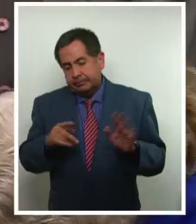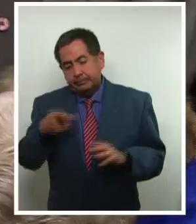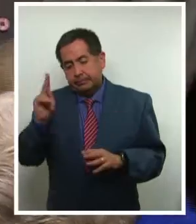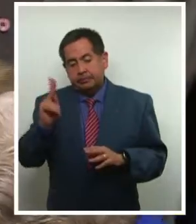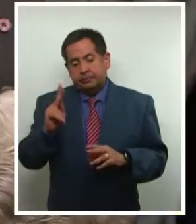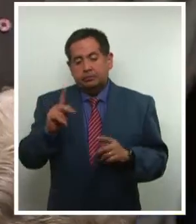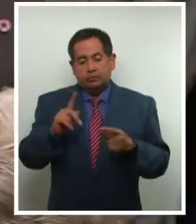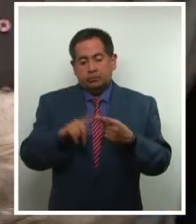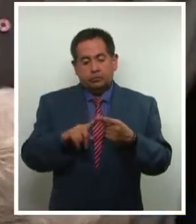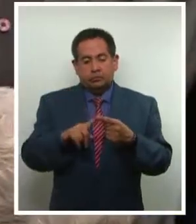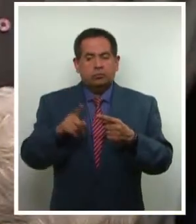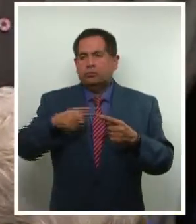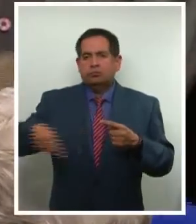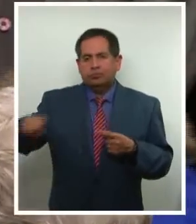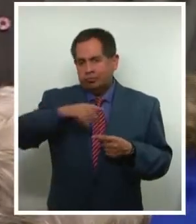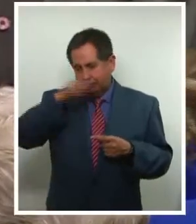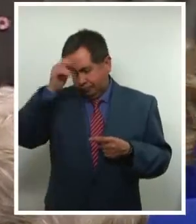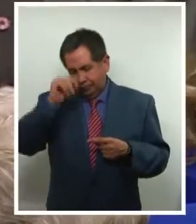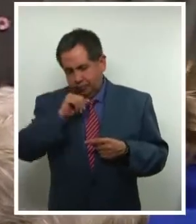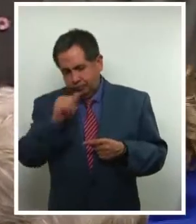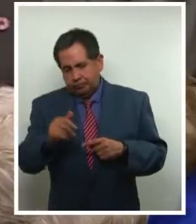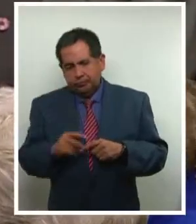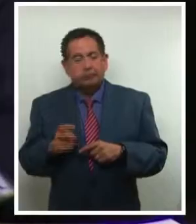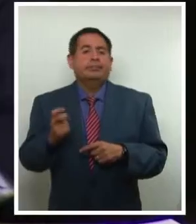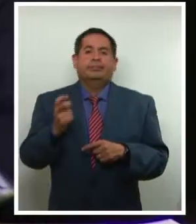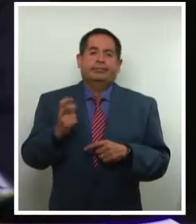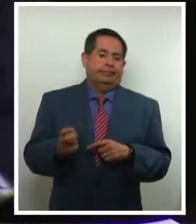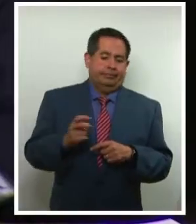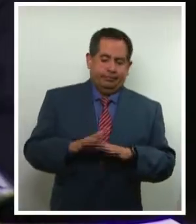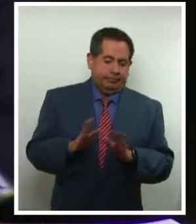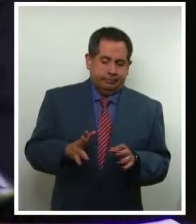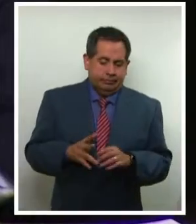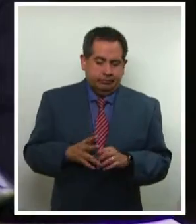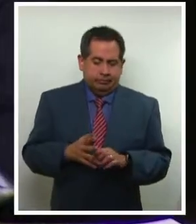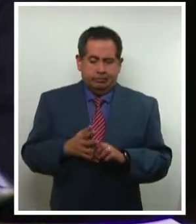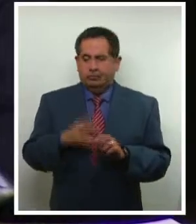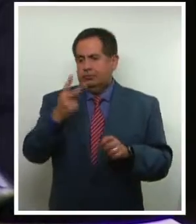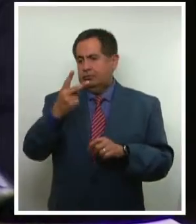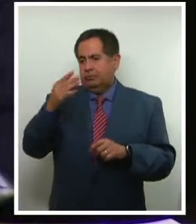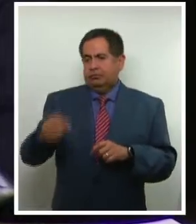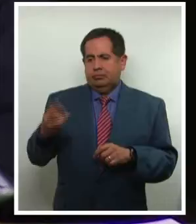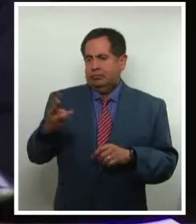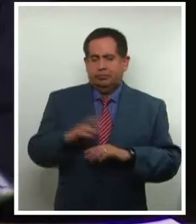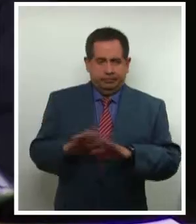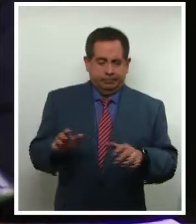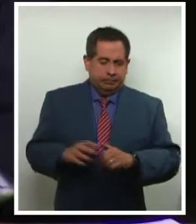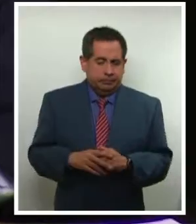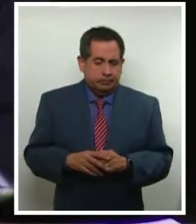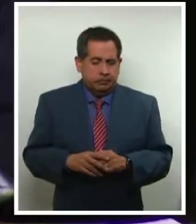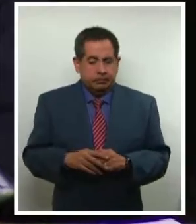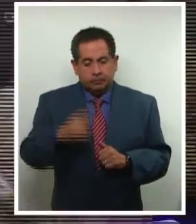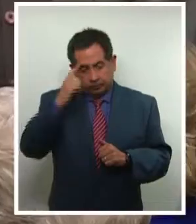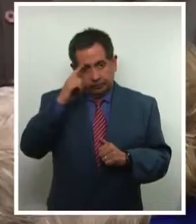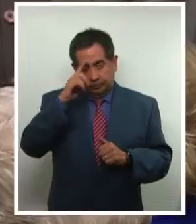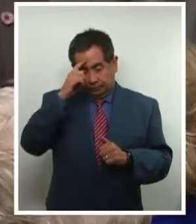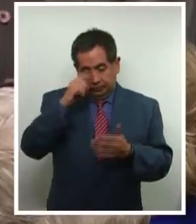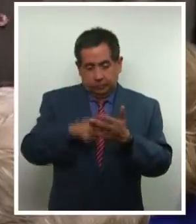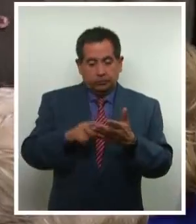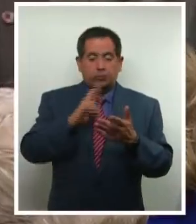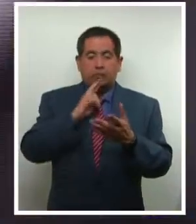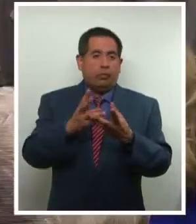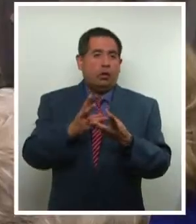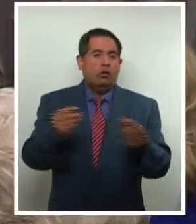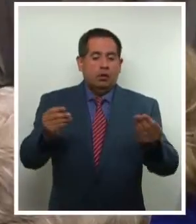no sería de consenso y difícilmente tendría los 2/3. Creo que la solución, ya que